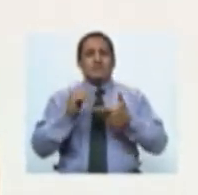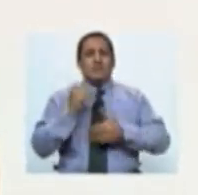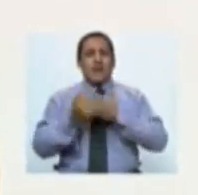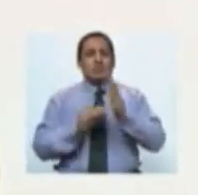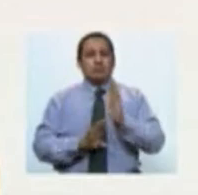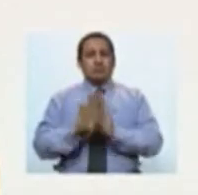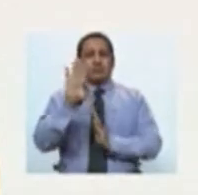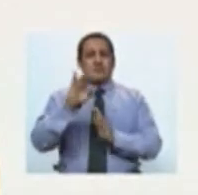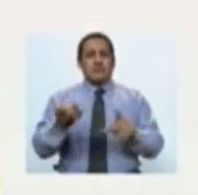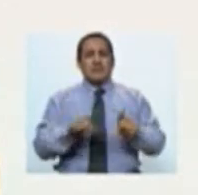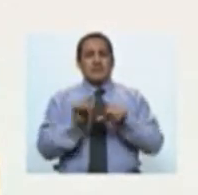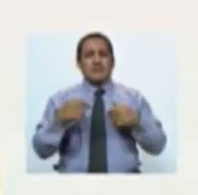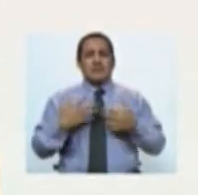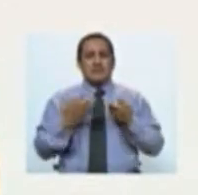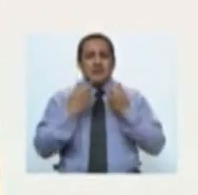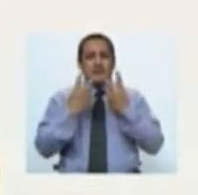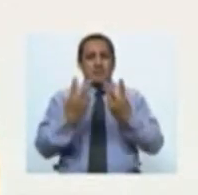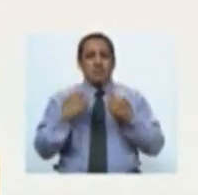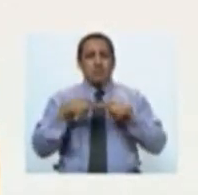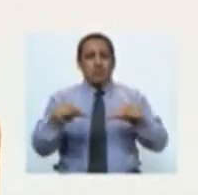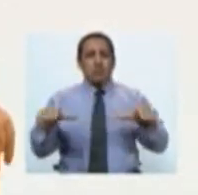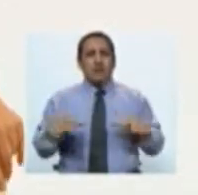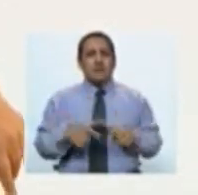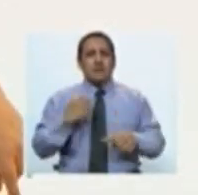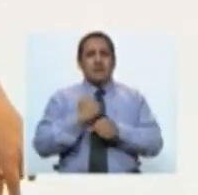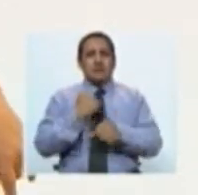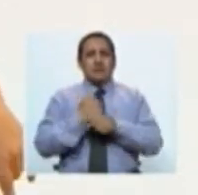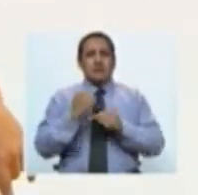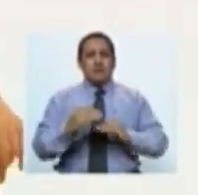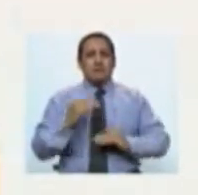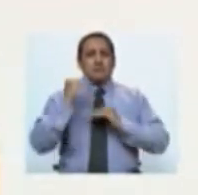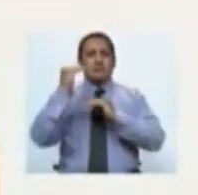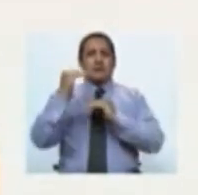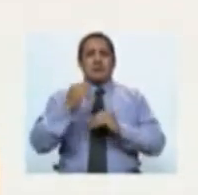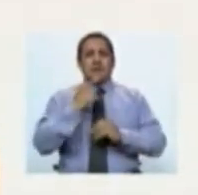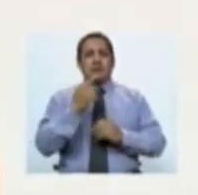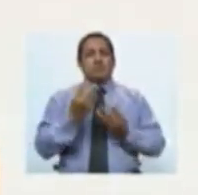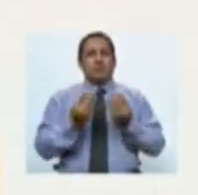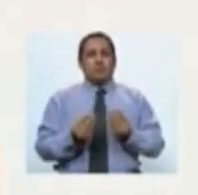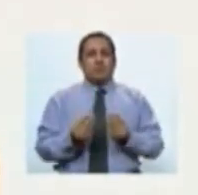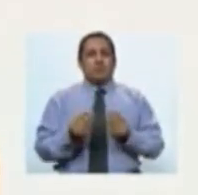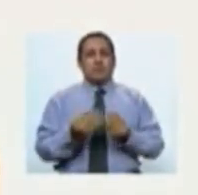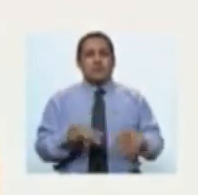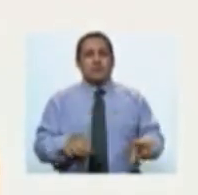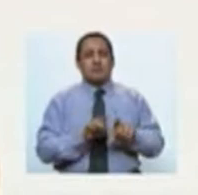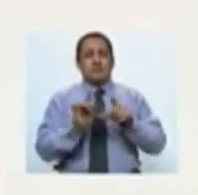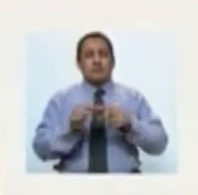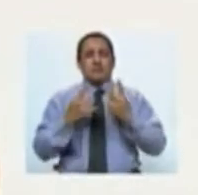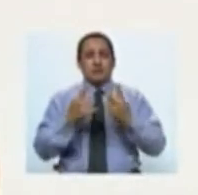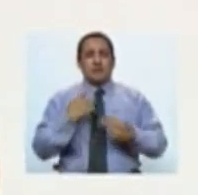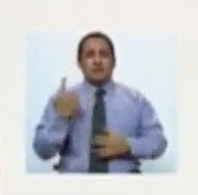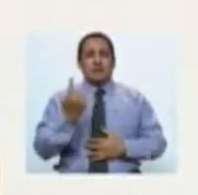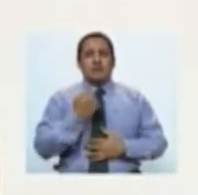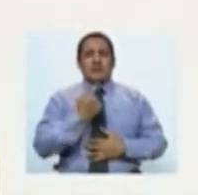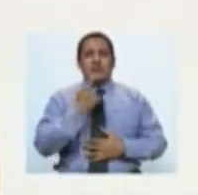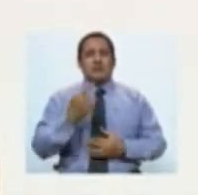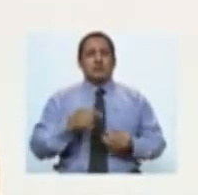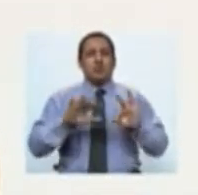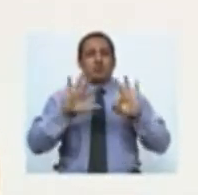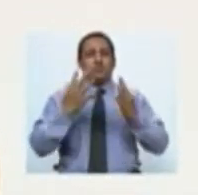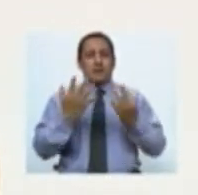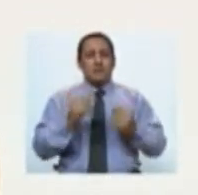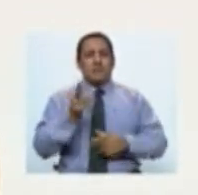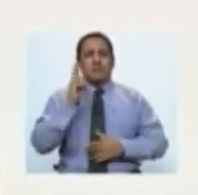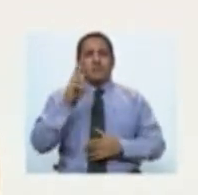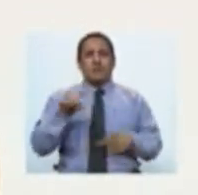ascender, ¿no? Entonces lo que ocurre es que las plazas para ascender a los máximos niveles también son muy pequeñas. Ya. Entonces solamente hay